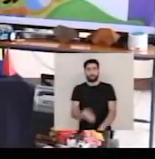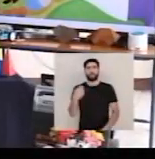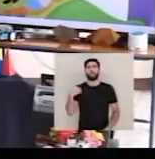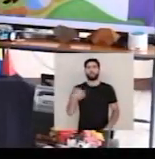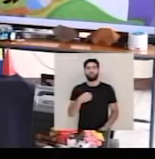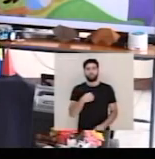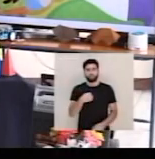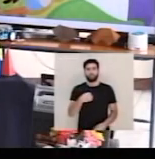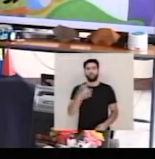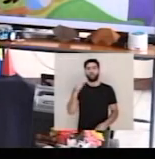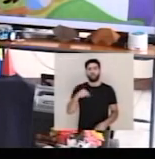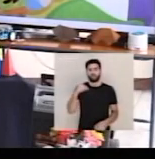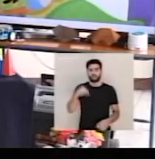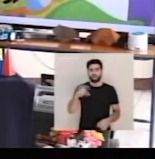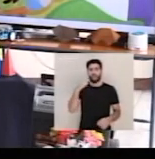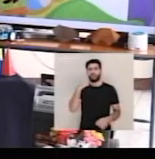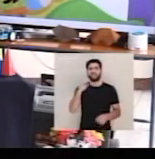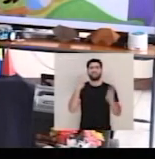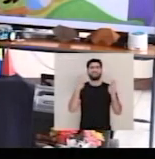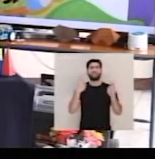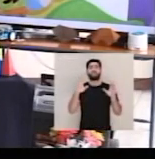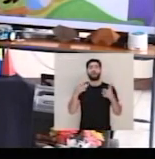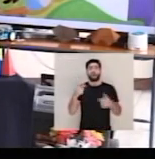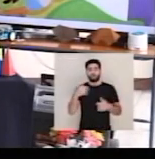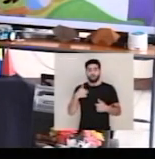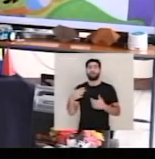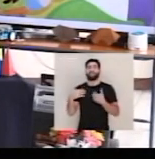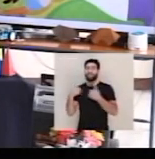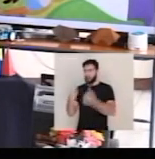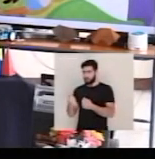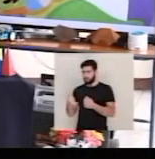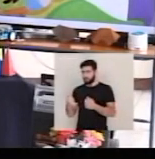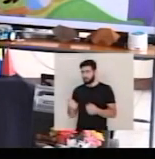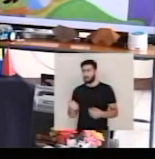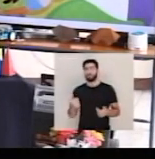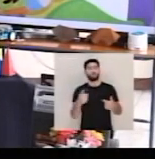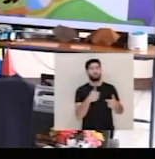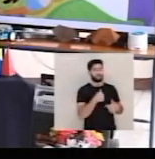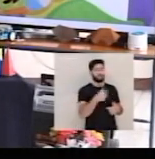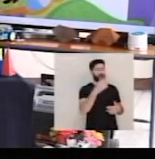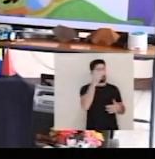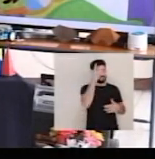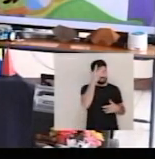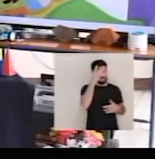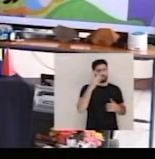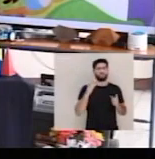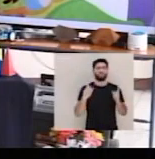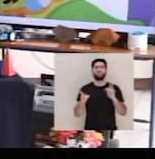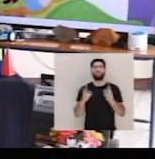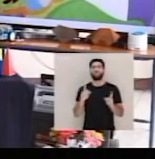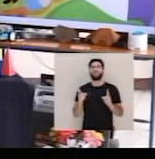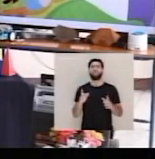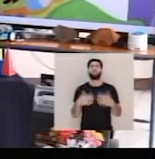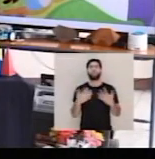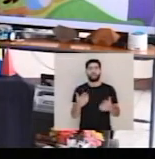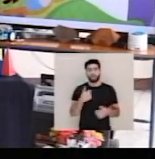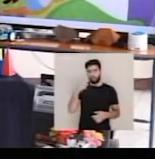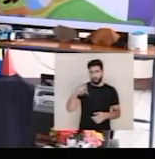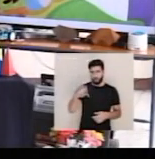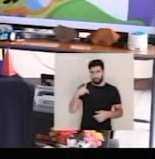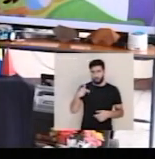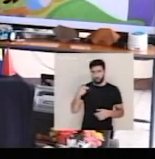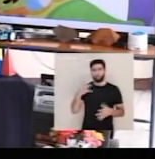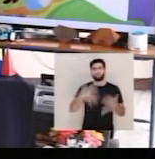de sano y enfermo. Y para eso, yo traigo un juego, ¿sí? Traigo